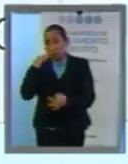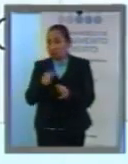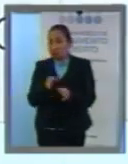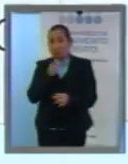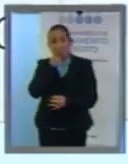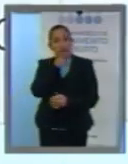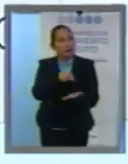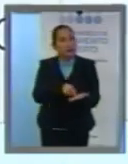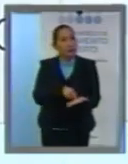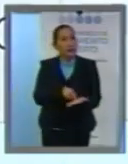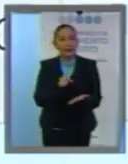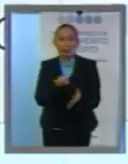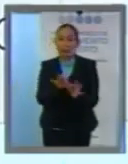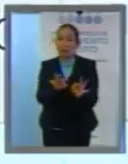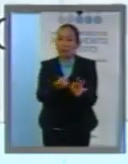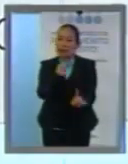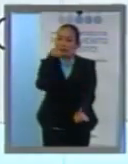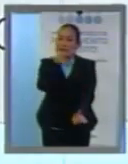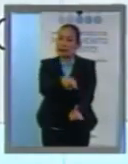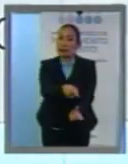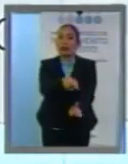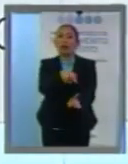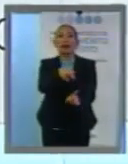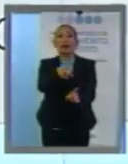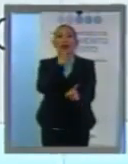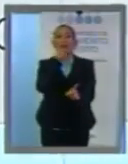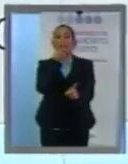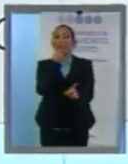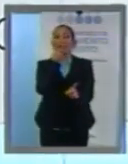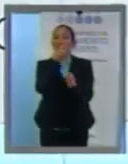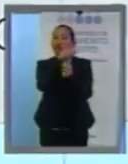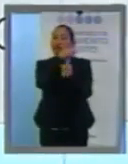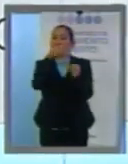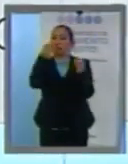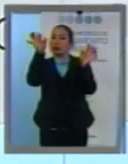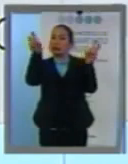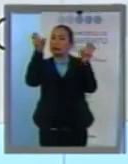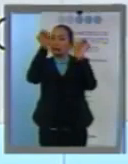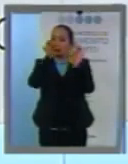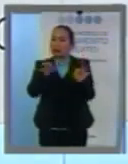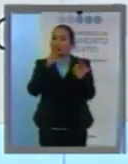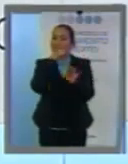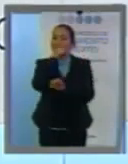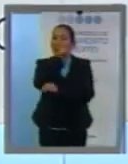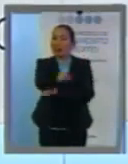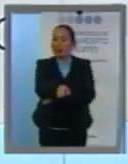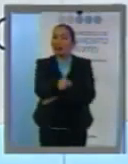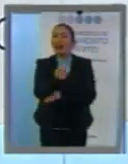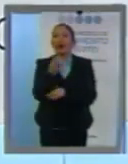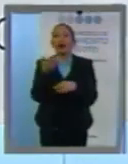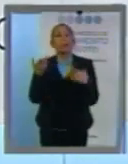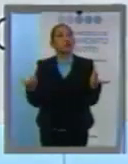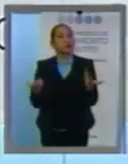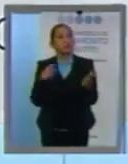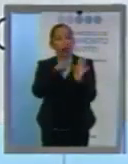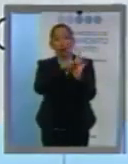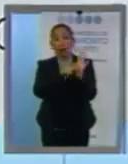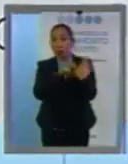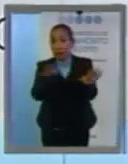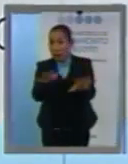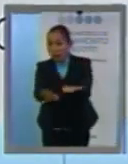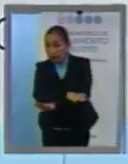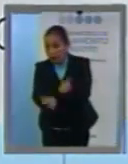también el dedo en la llaga. Esa frase me parece absolutamente contundente, la que mencionas, Isa, donde dice la norma no